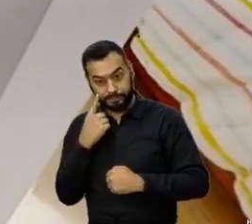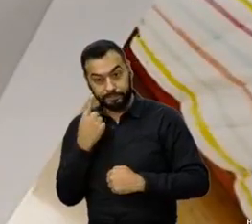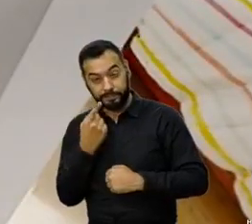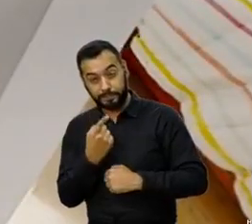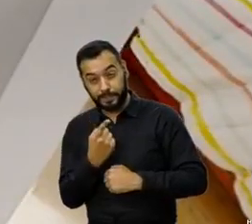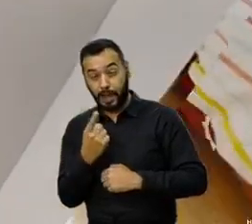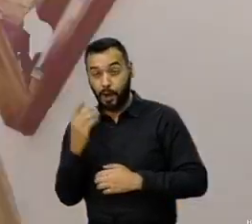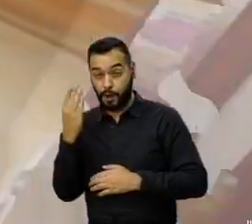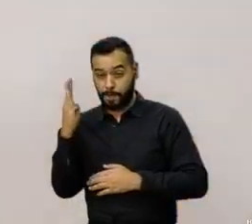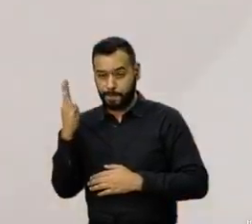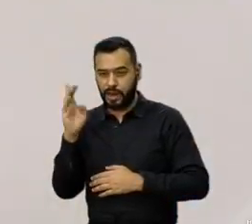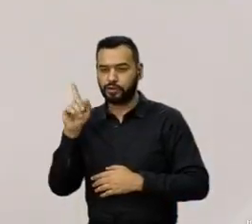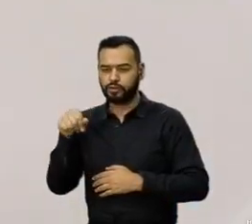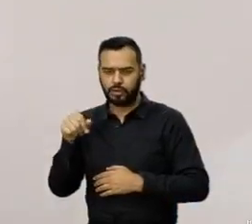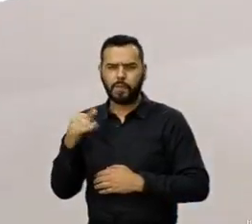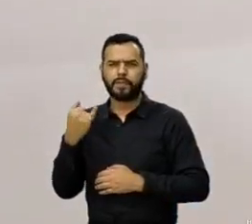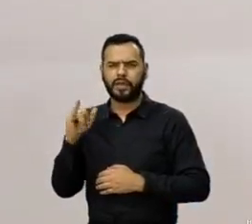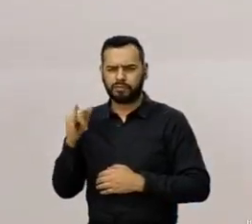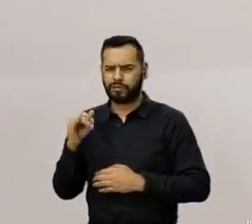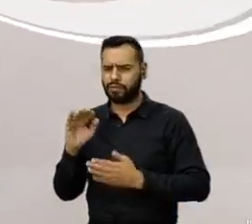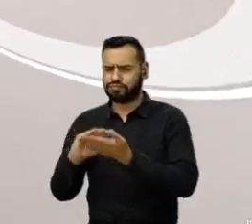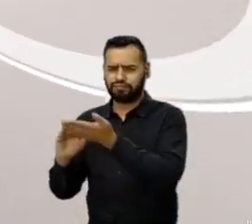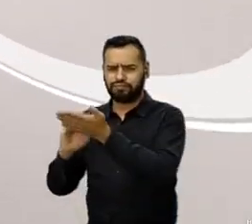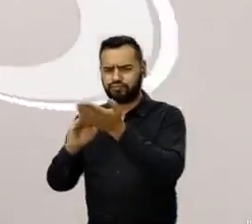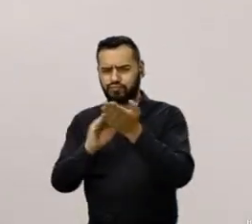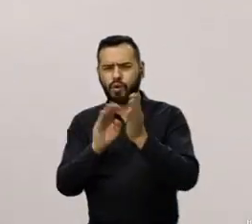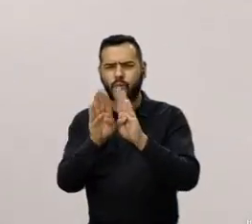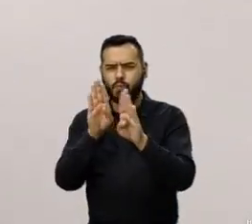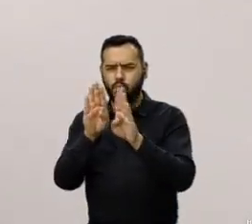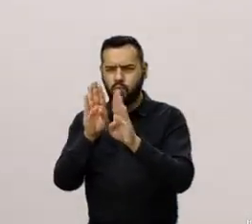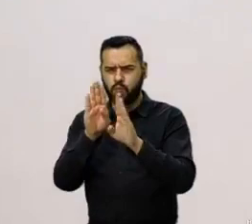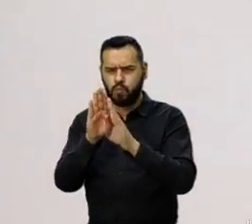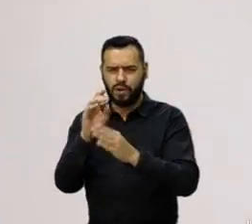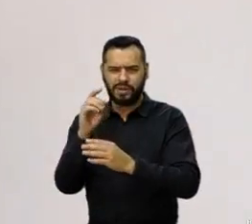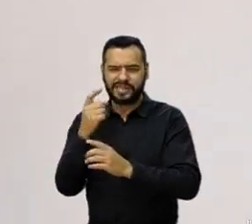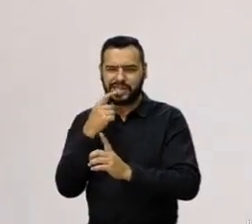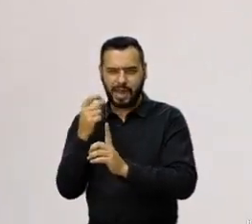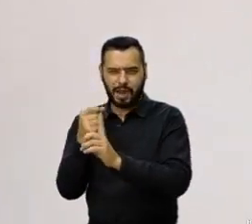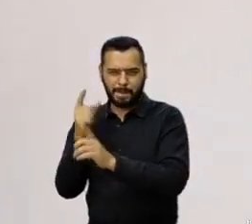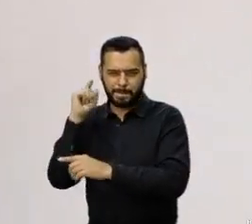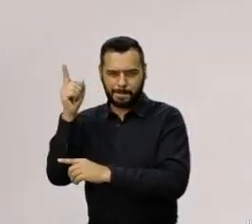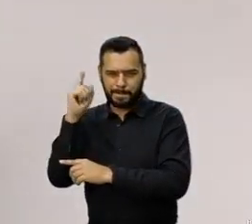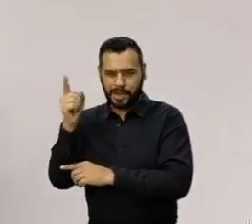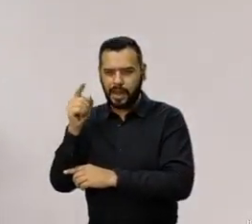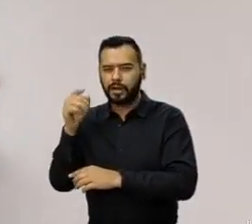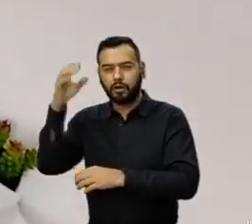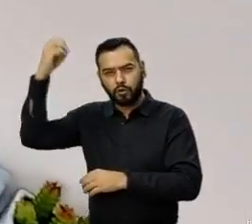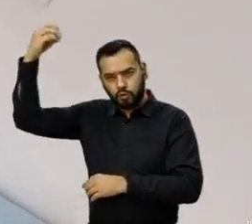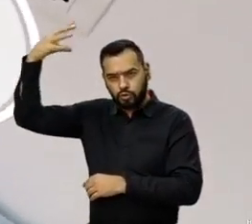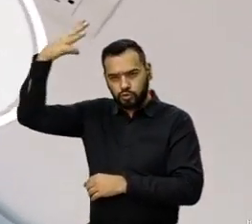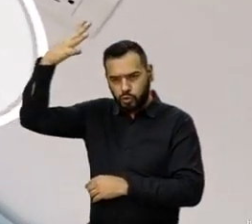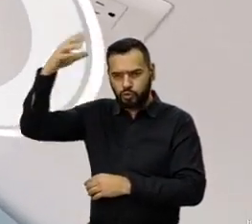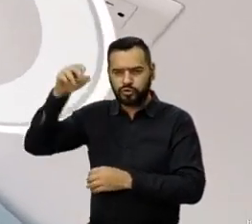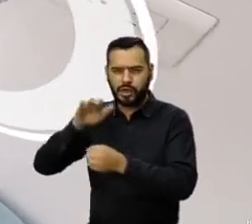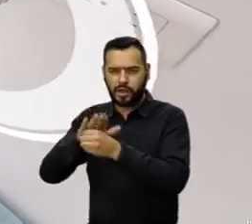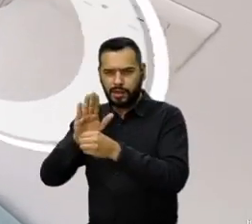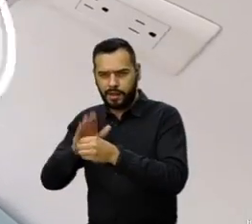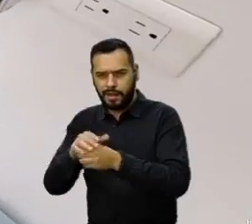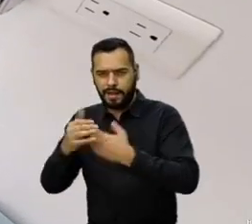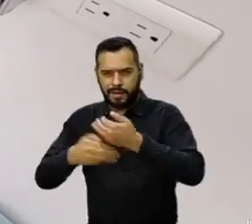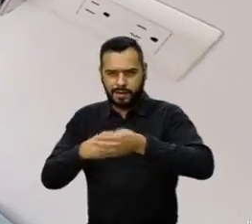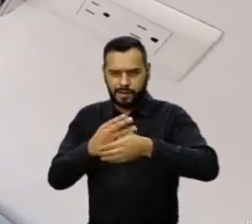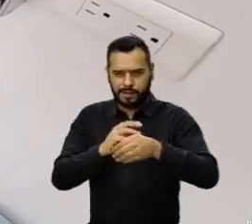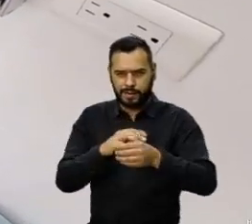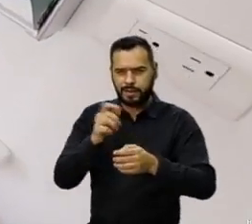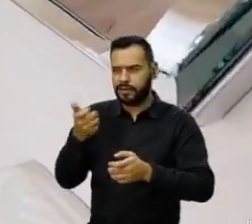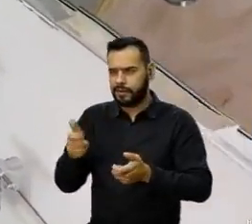baño como les dije hace un momento también se entrega adelantado con la puerta en madera los accesorios sanitarios y en la ducha también vamos a poder encontrar la